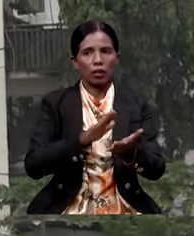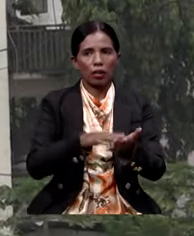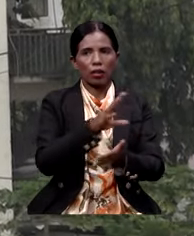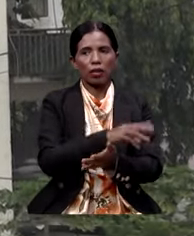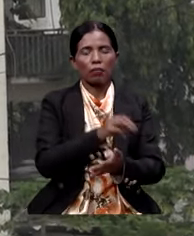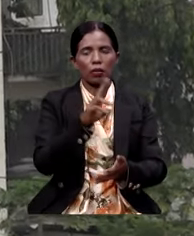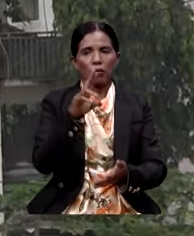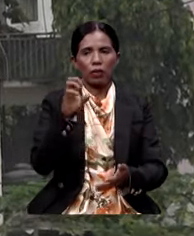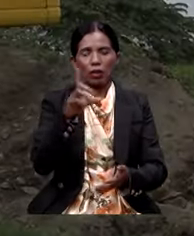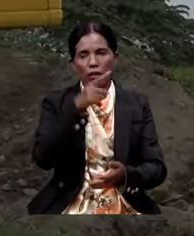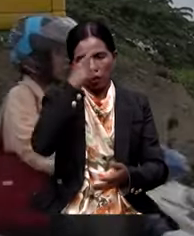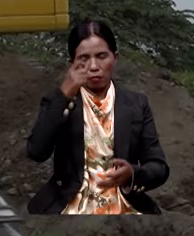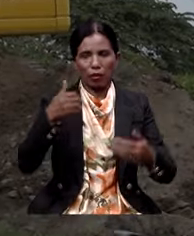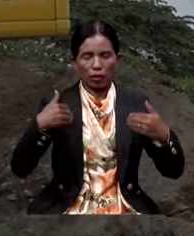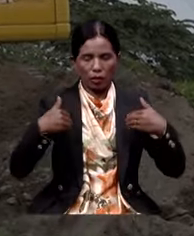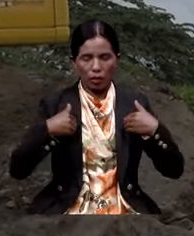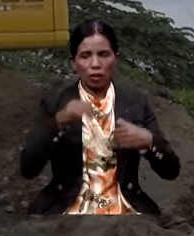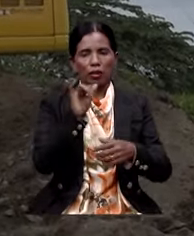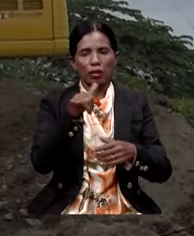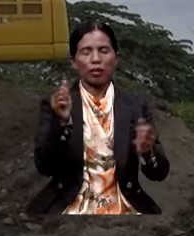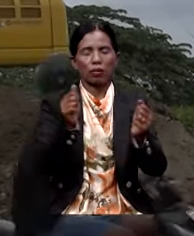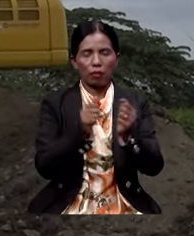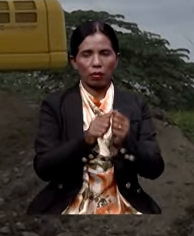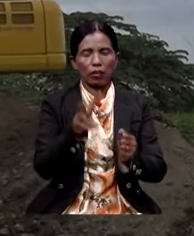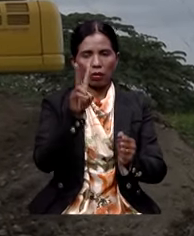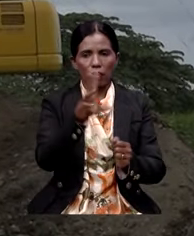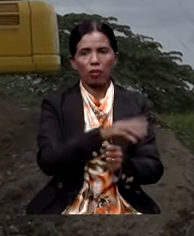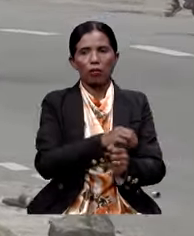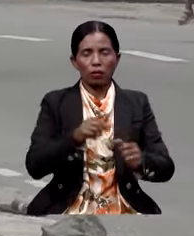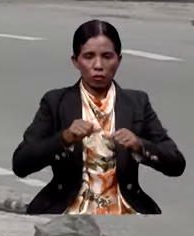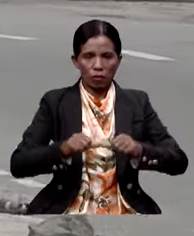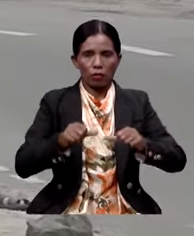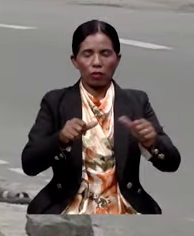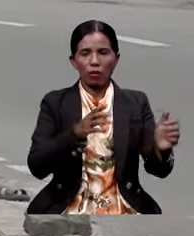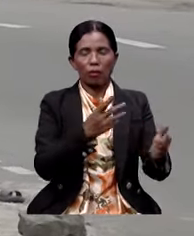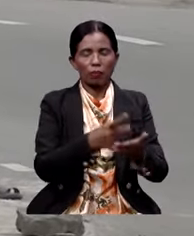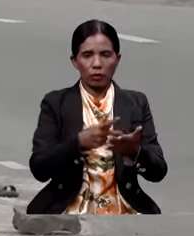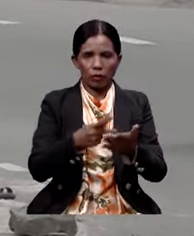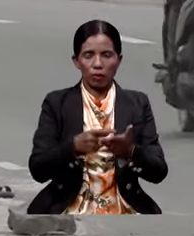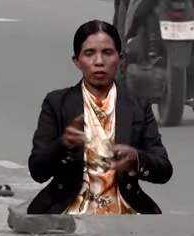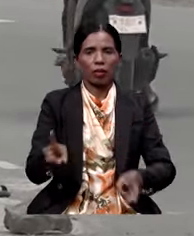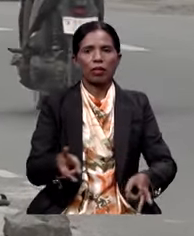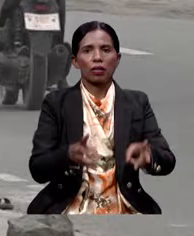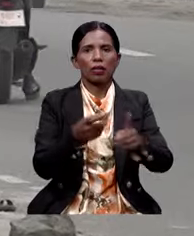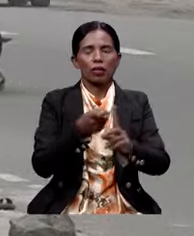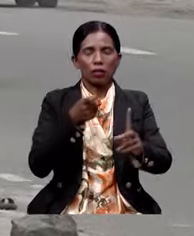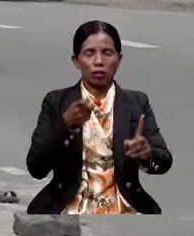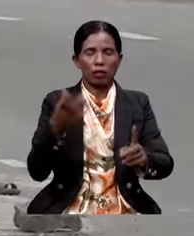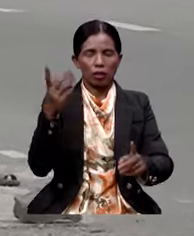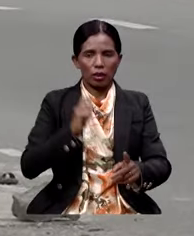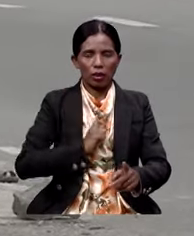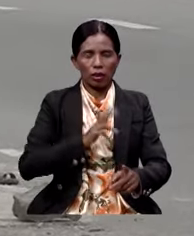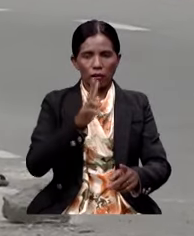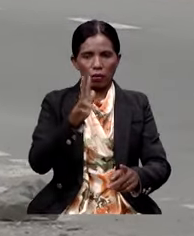Miguel Arcanjo, también hay una concordancia entre parte rua, donde continúa proyecto construcción estrada, si selamat datang Tastolu,